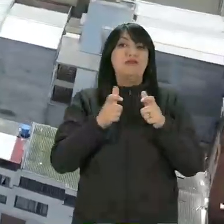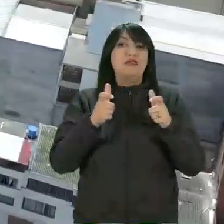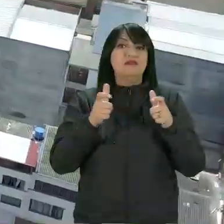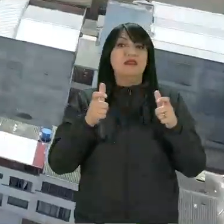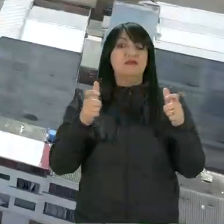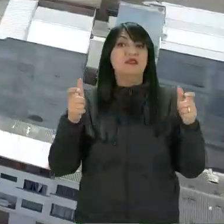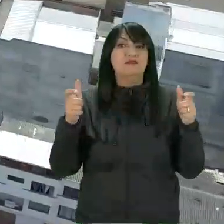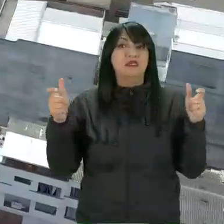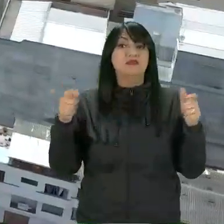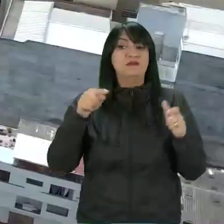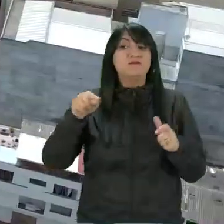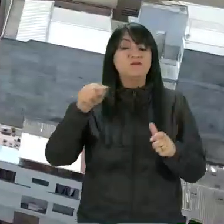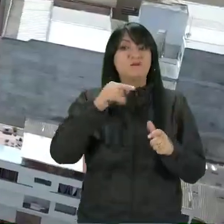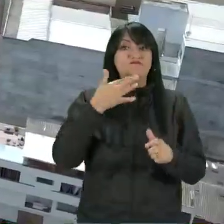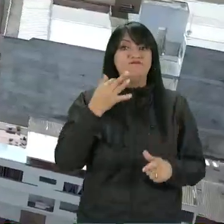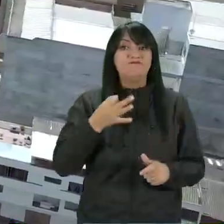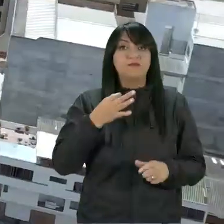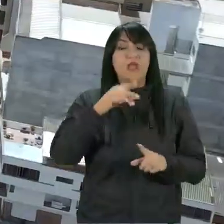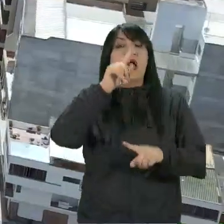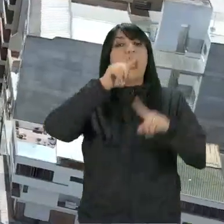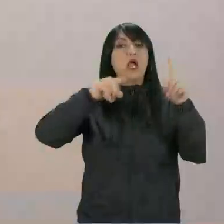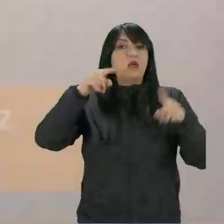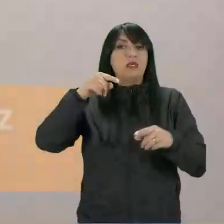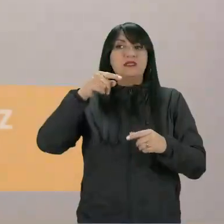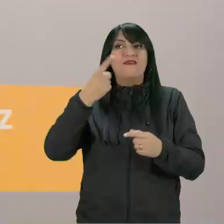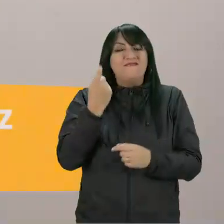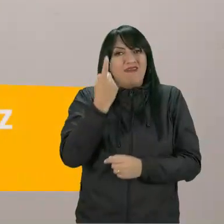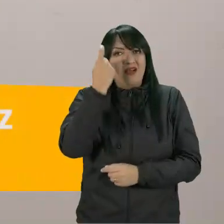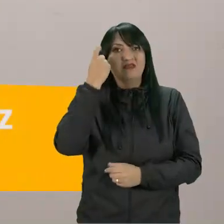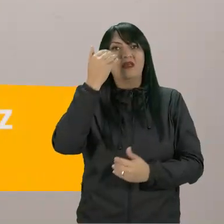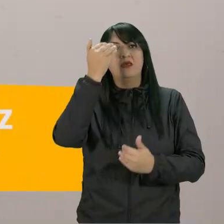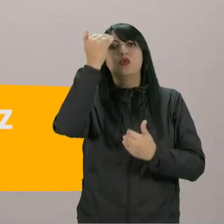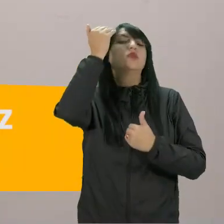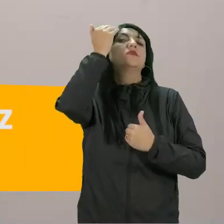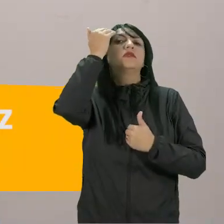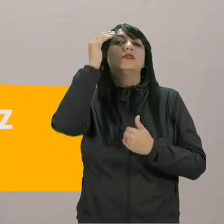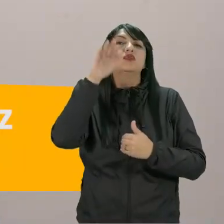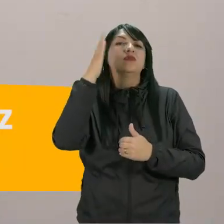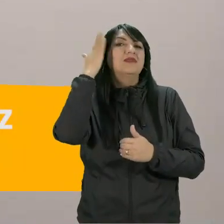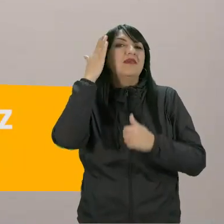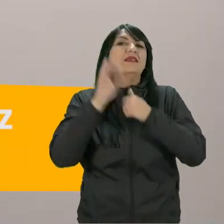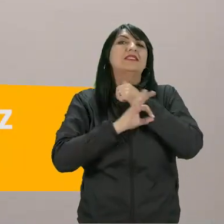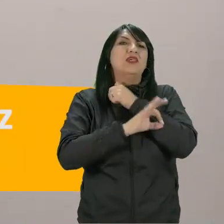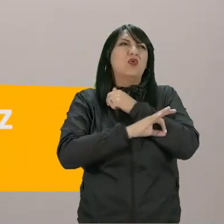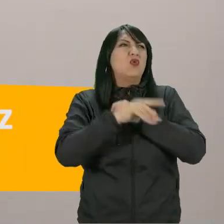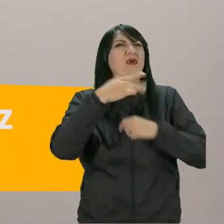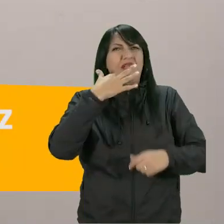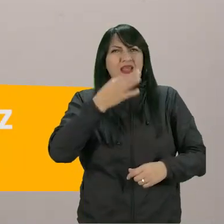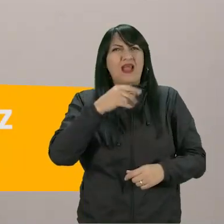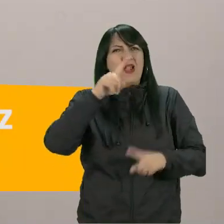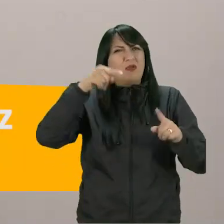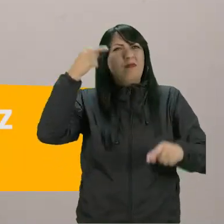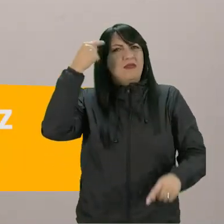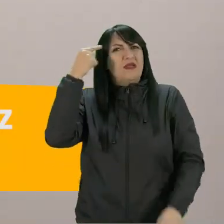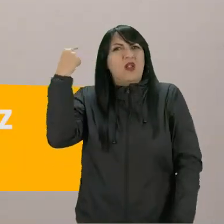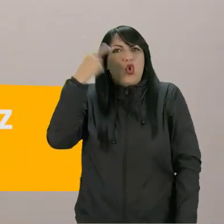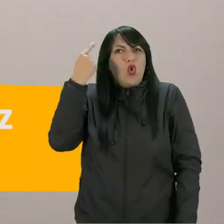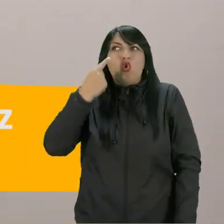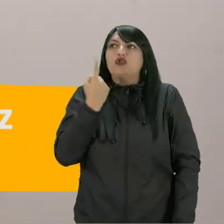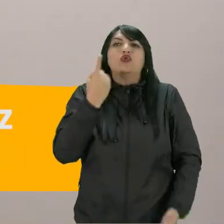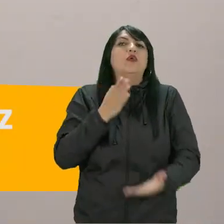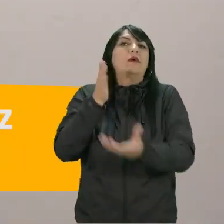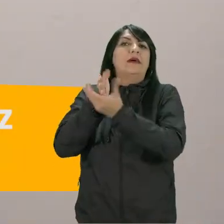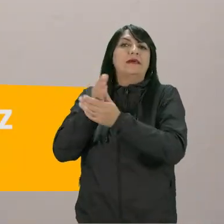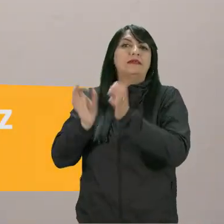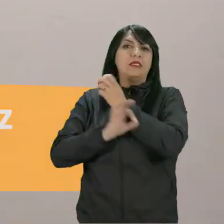que han aumentado ya debido a que la gente todavía no tiene conciencia acerca de que el psicólogo no es para los